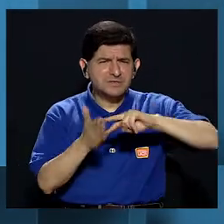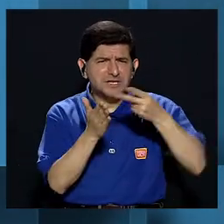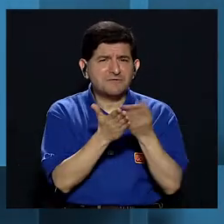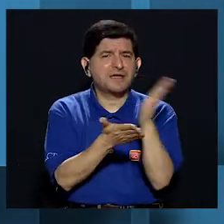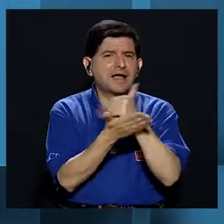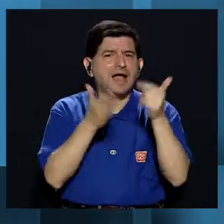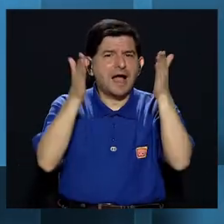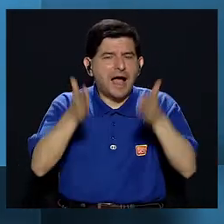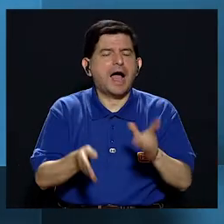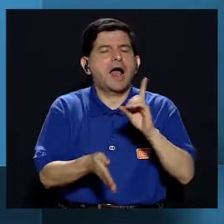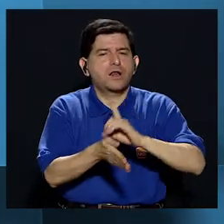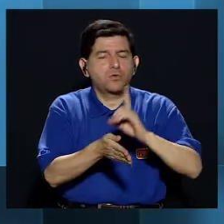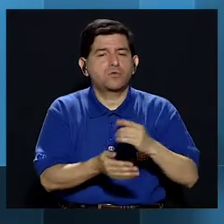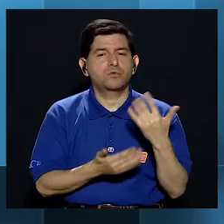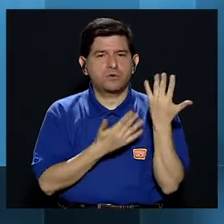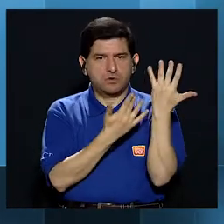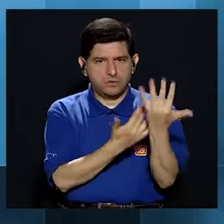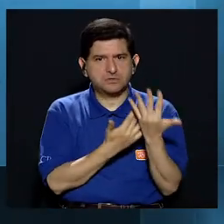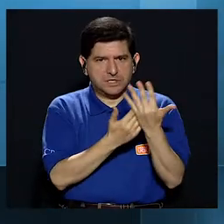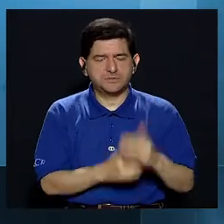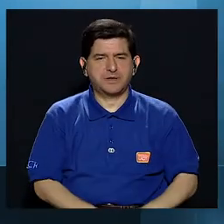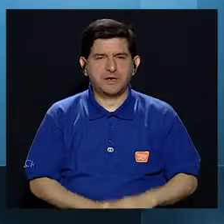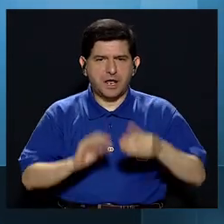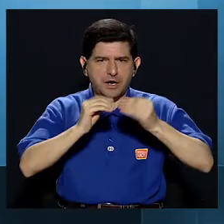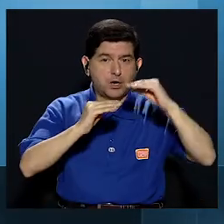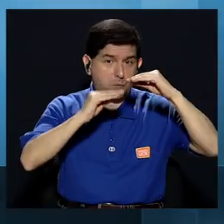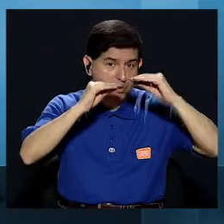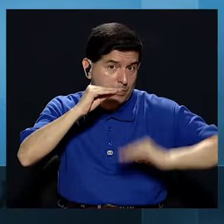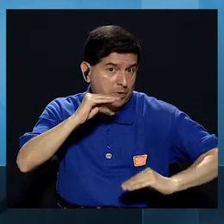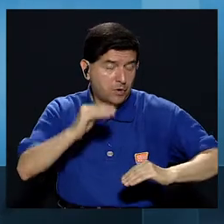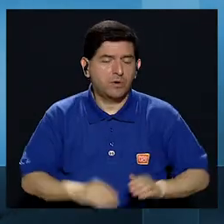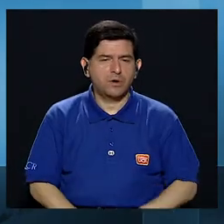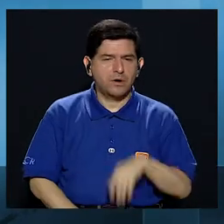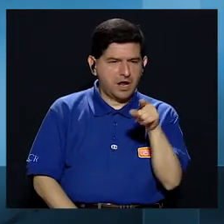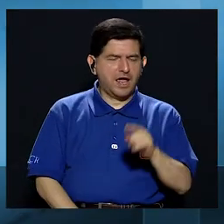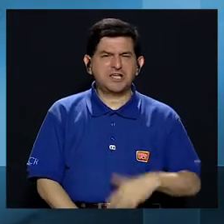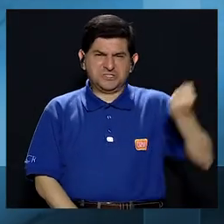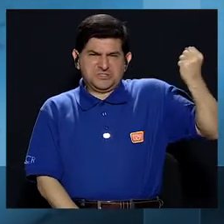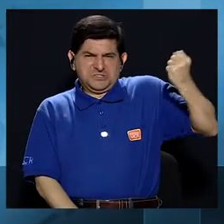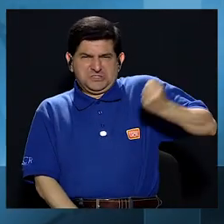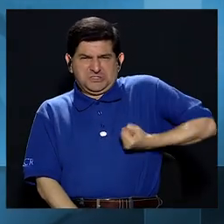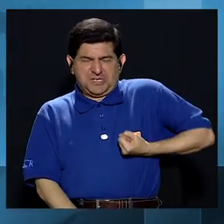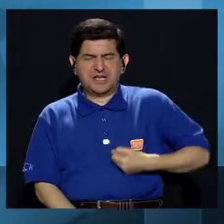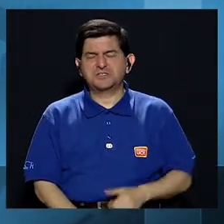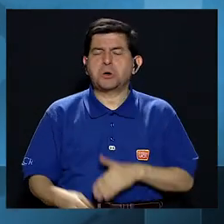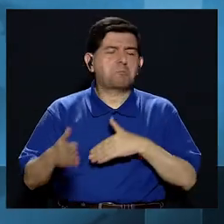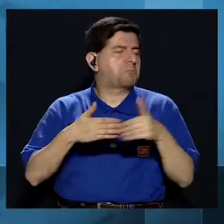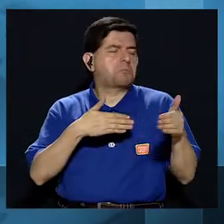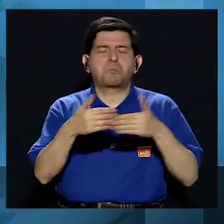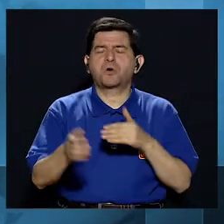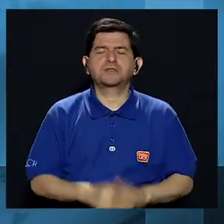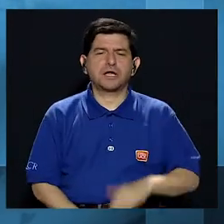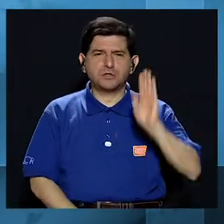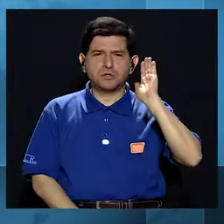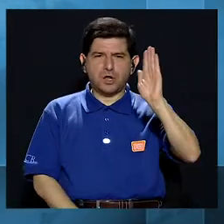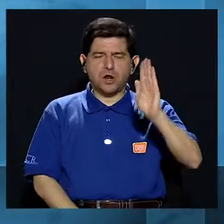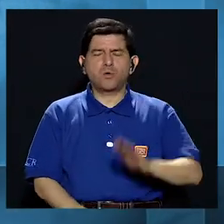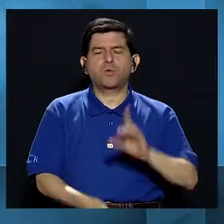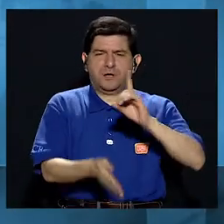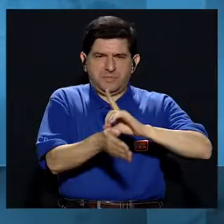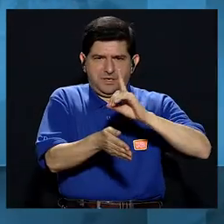algunos médicos, que esperamos sean los menos, quienes traicionan sin inmutarse el